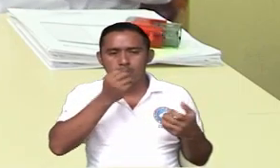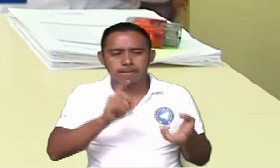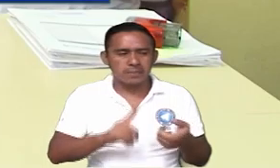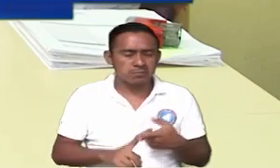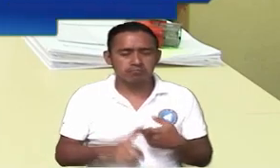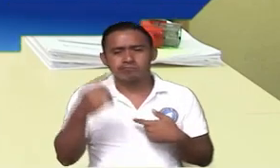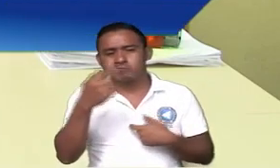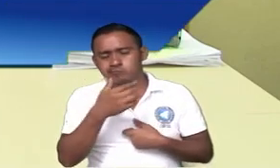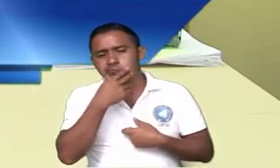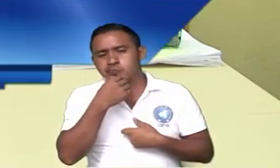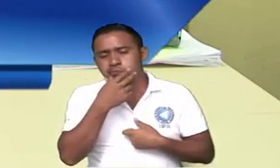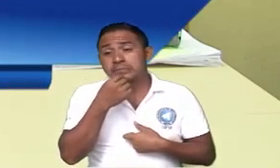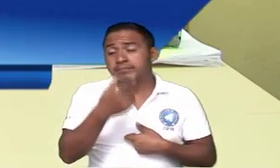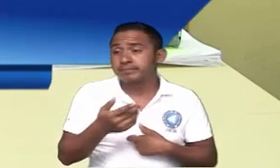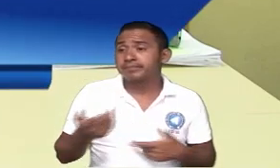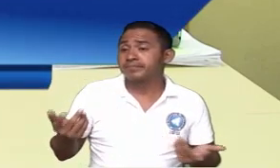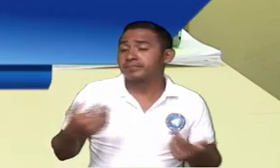algo.